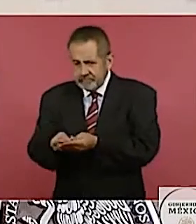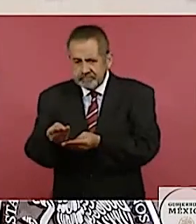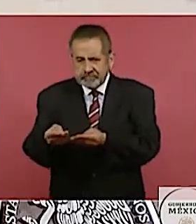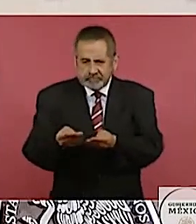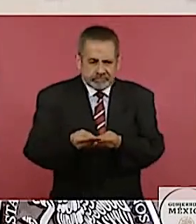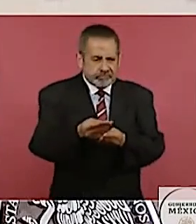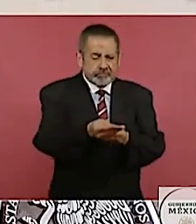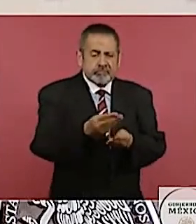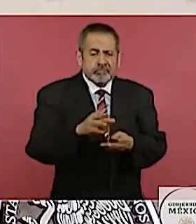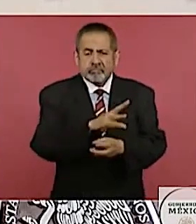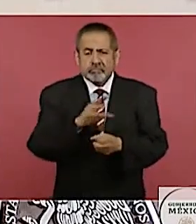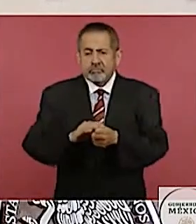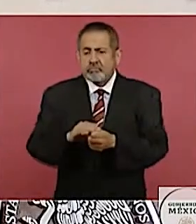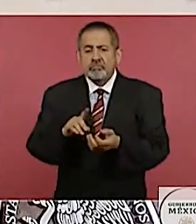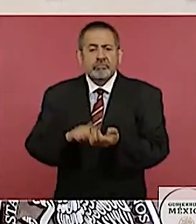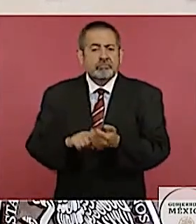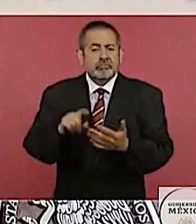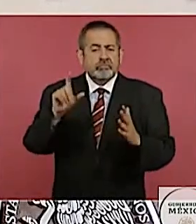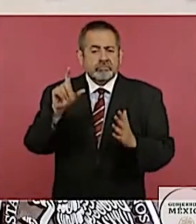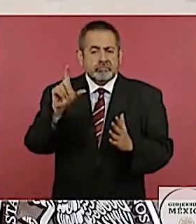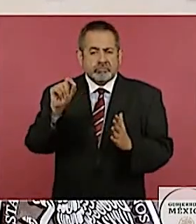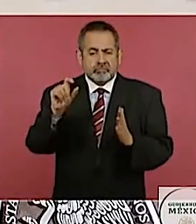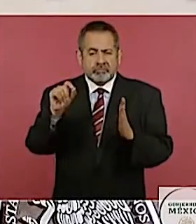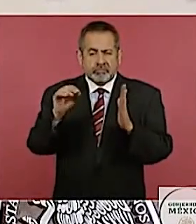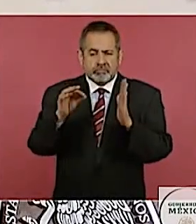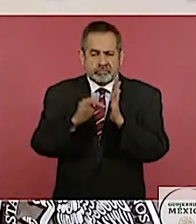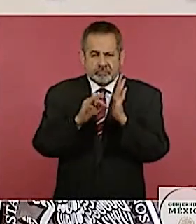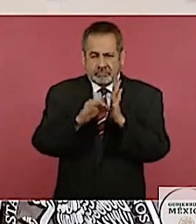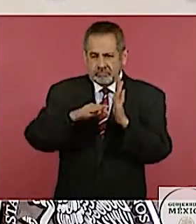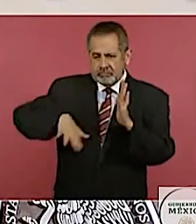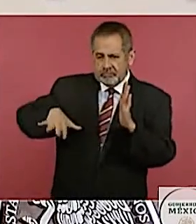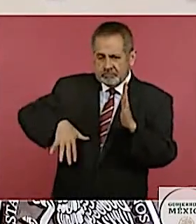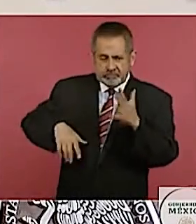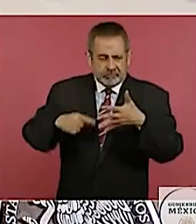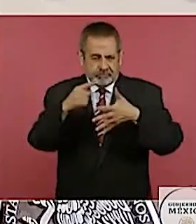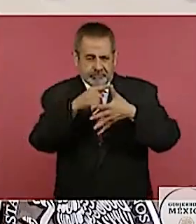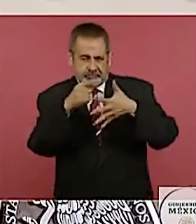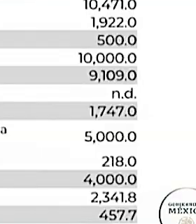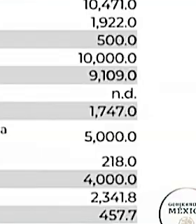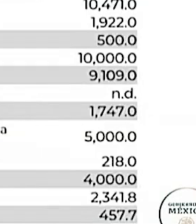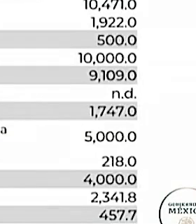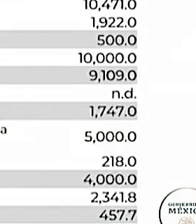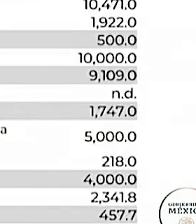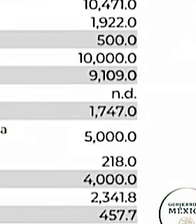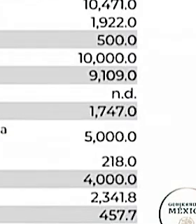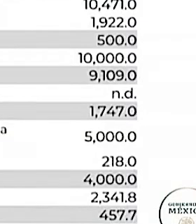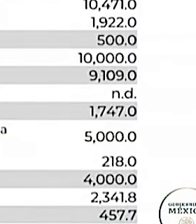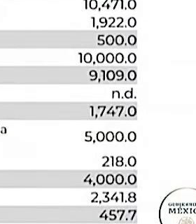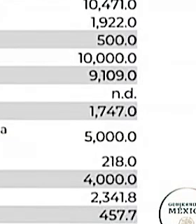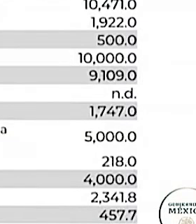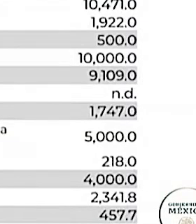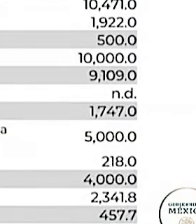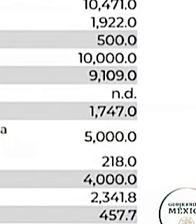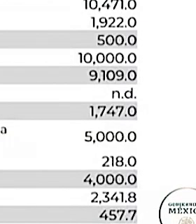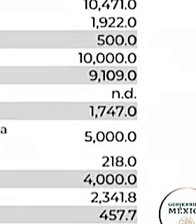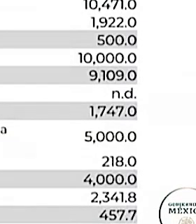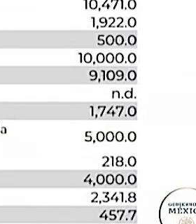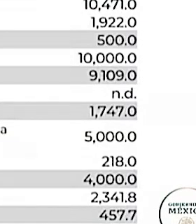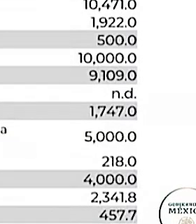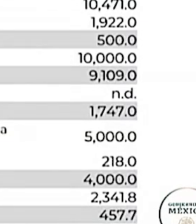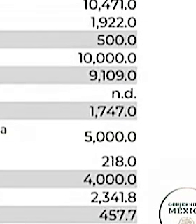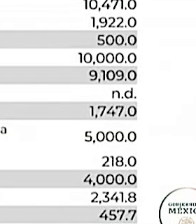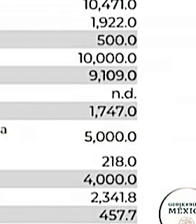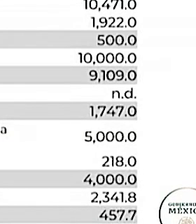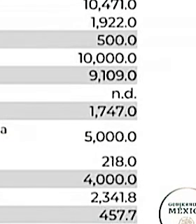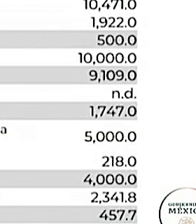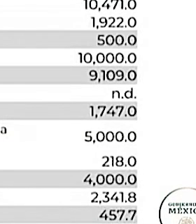entre los 20 puntos que señaló el presidente de la república la prórroga por 6